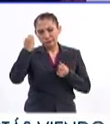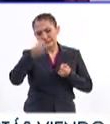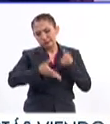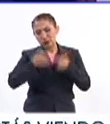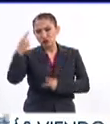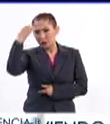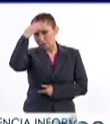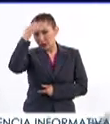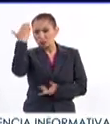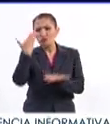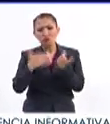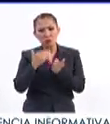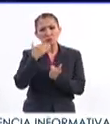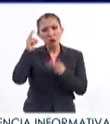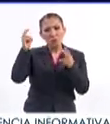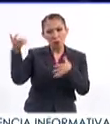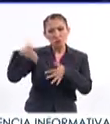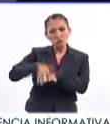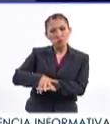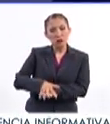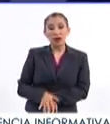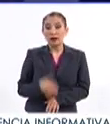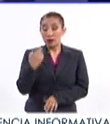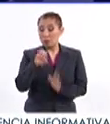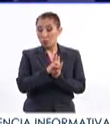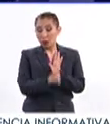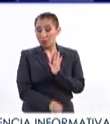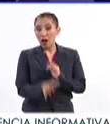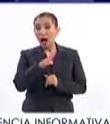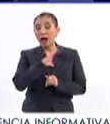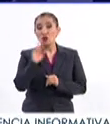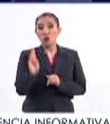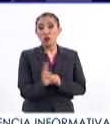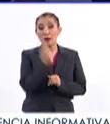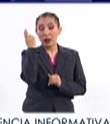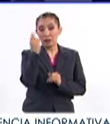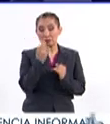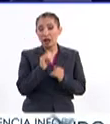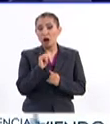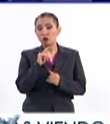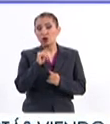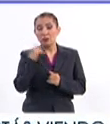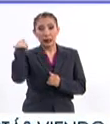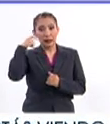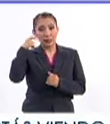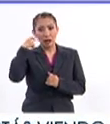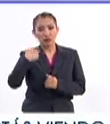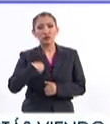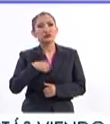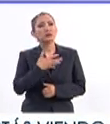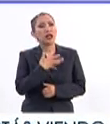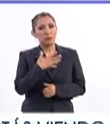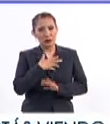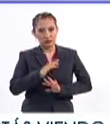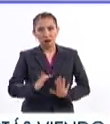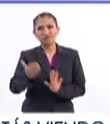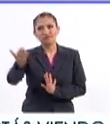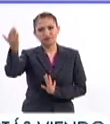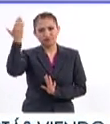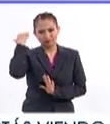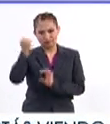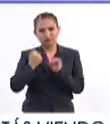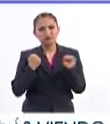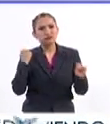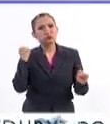sus experiencias de éxito en materia de inclusión. Entre los ejemplos destaca la Universidad Autónoma de Querétaro. Tenemos ya desde hace